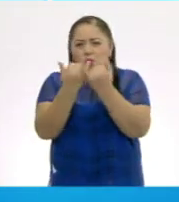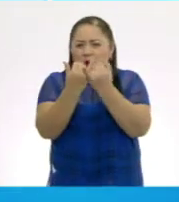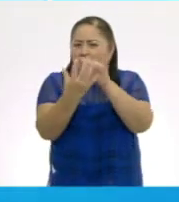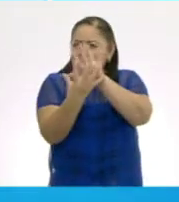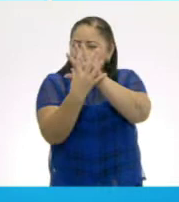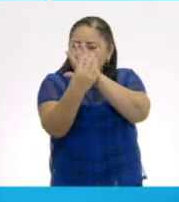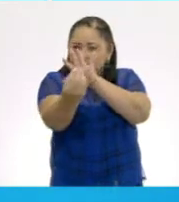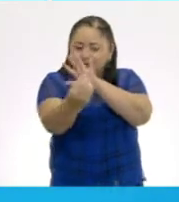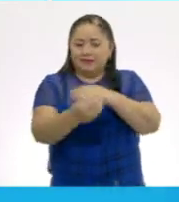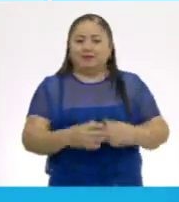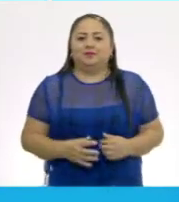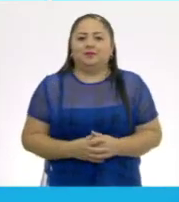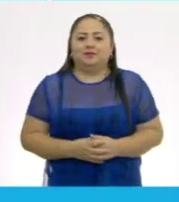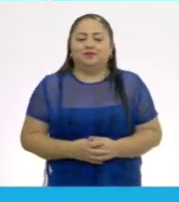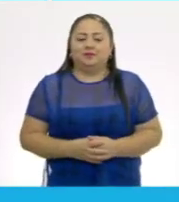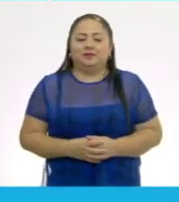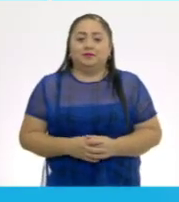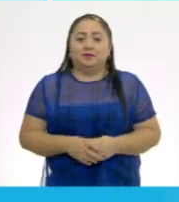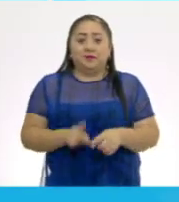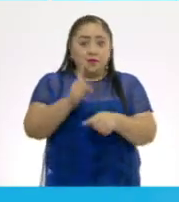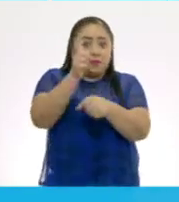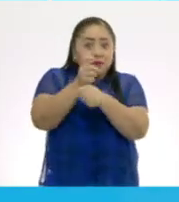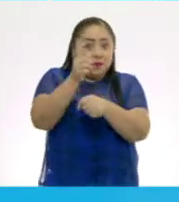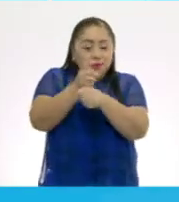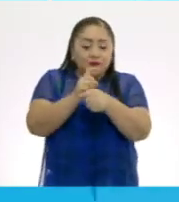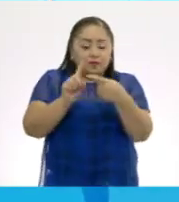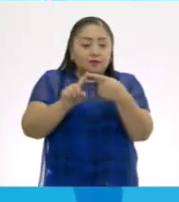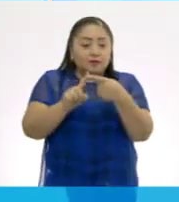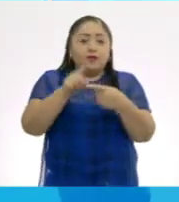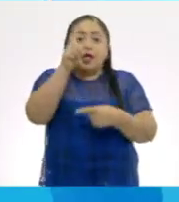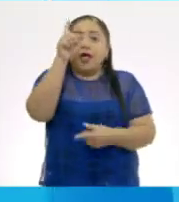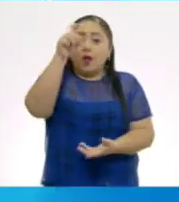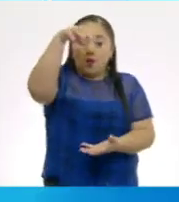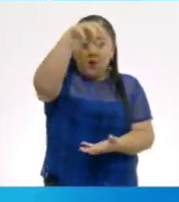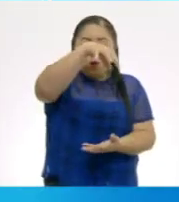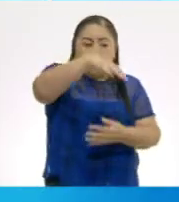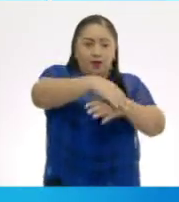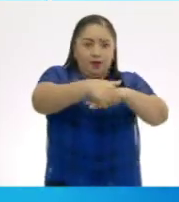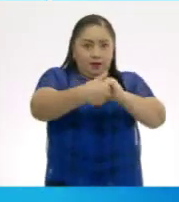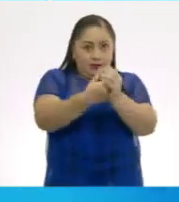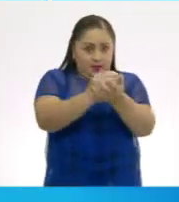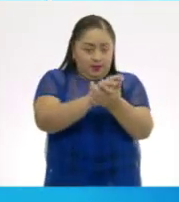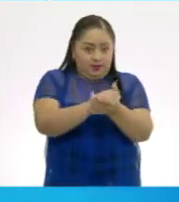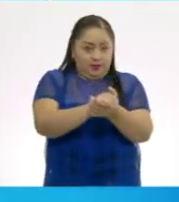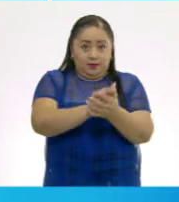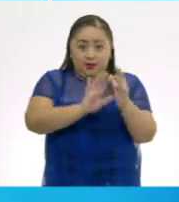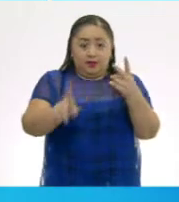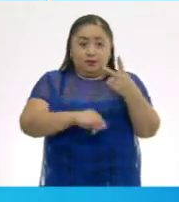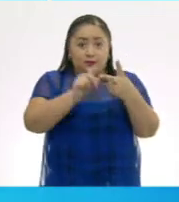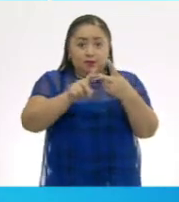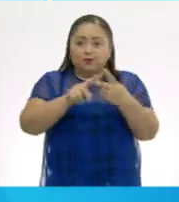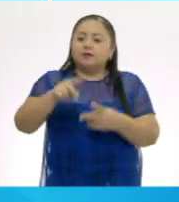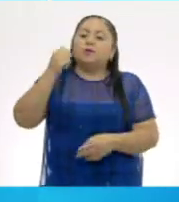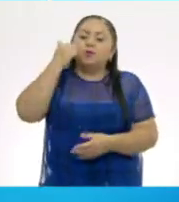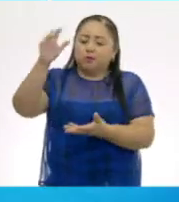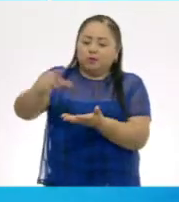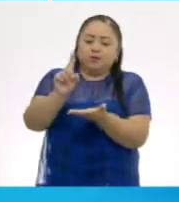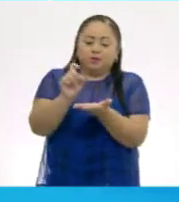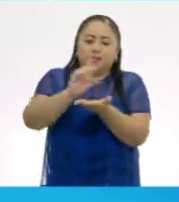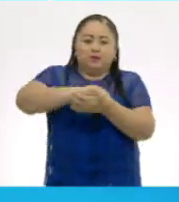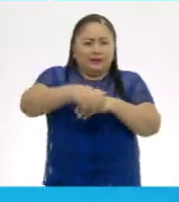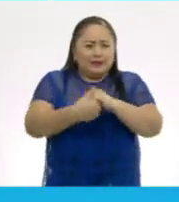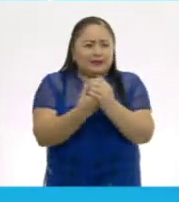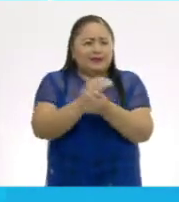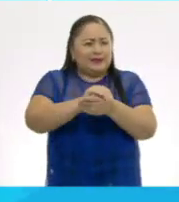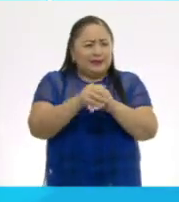hacerlo correctamente. Moja tus manos. Usa suficiente jabón. Frota tus palmas una